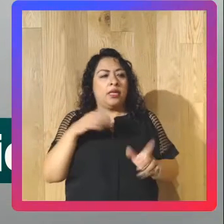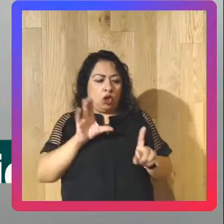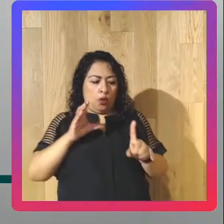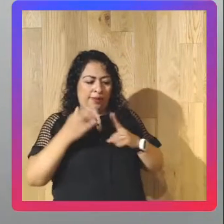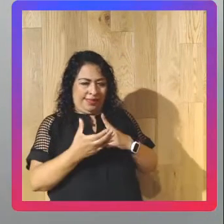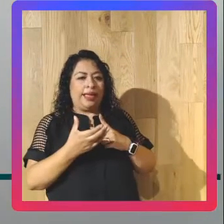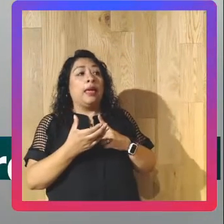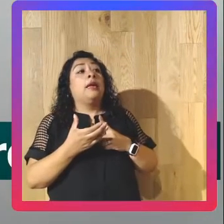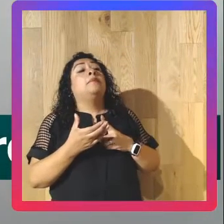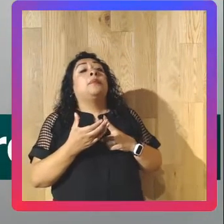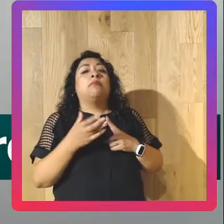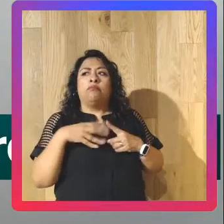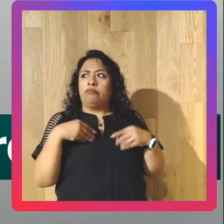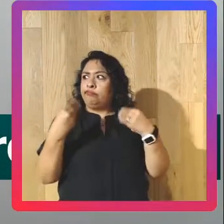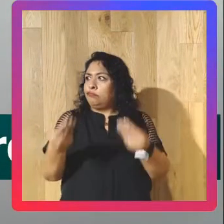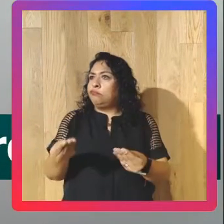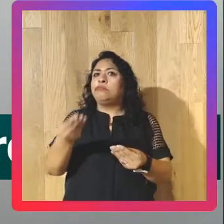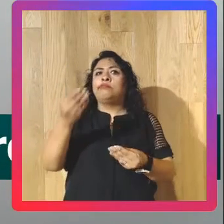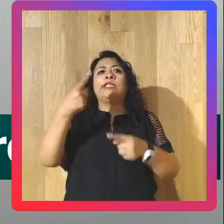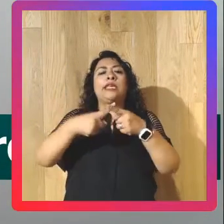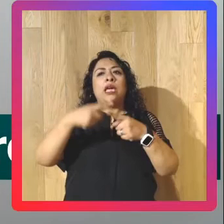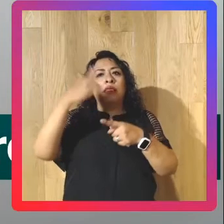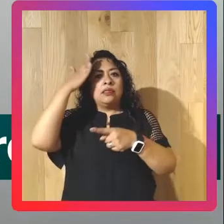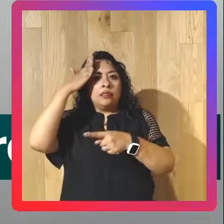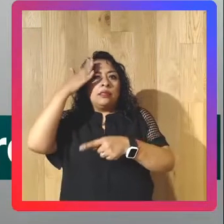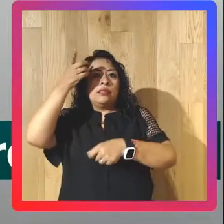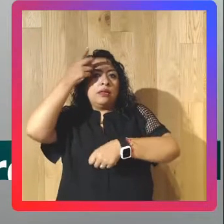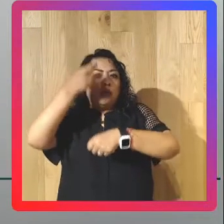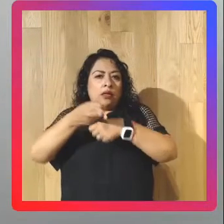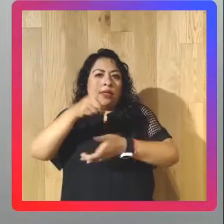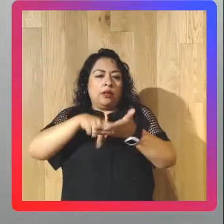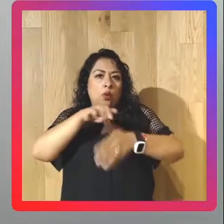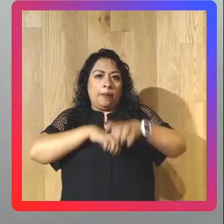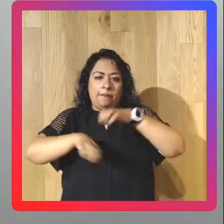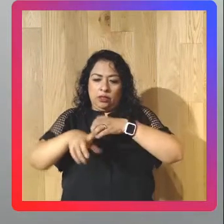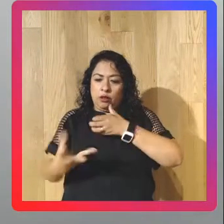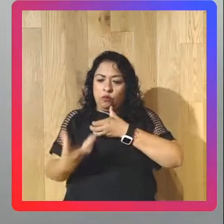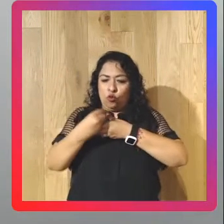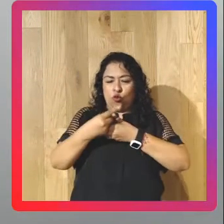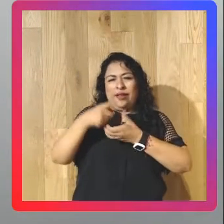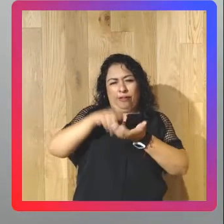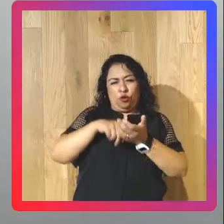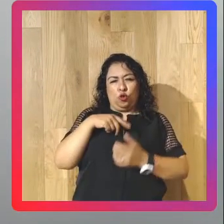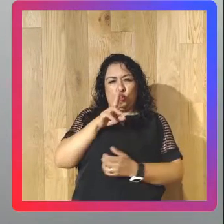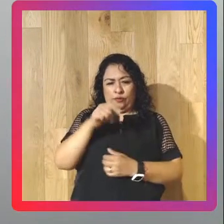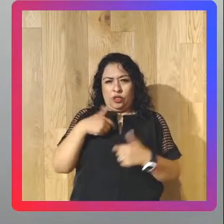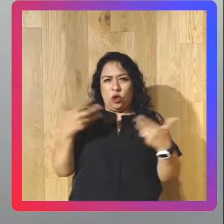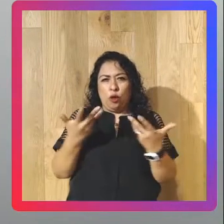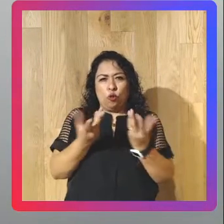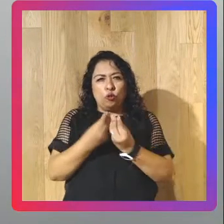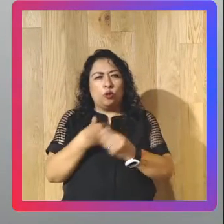de formación, a ponerlo al alcance de líderes y directivos empresariales que son parte de USEM mediante nuestras acciones